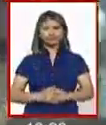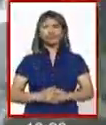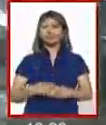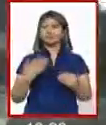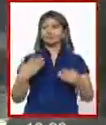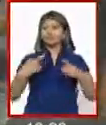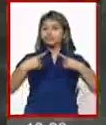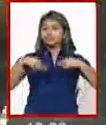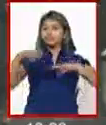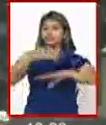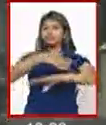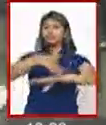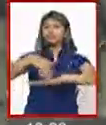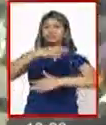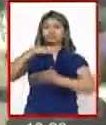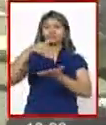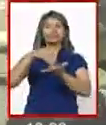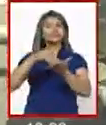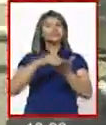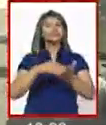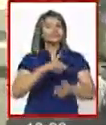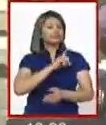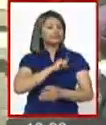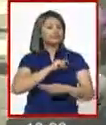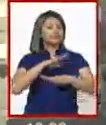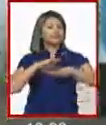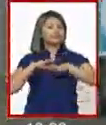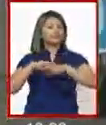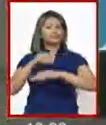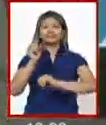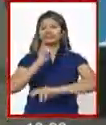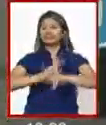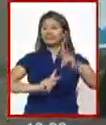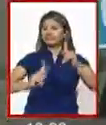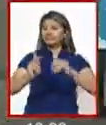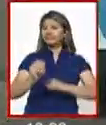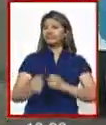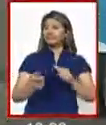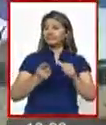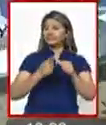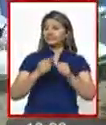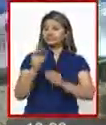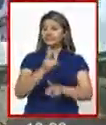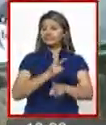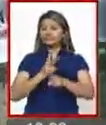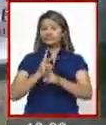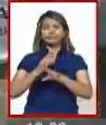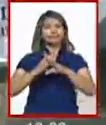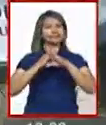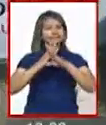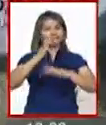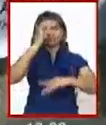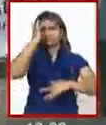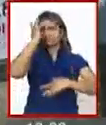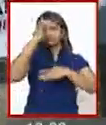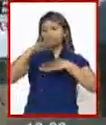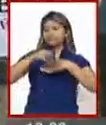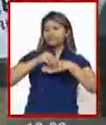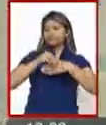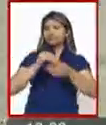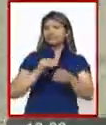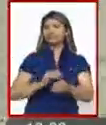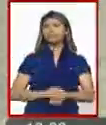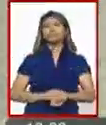Recorrieron las principales calles del centro de la ciudad, concientizando a las personas sobre los principales cuidados para evitar la enfermedad de la